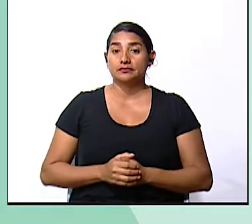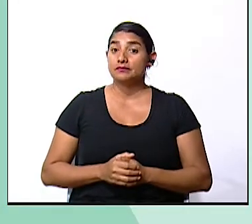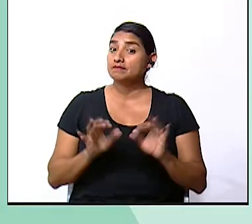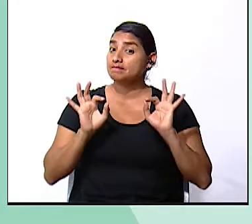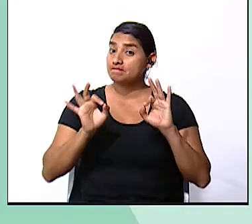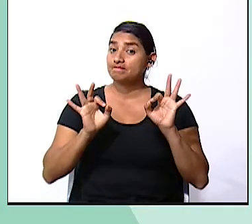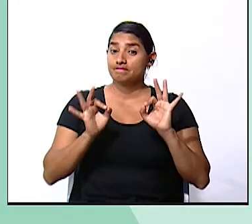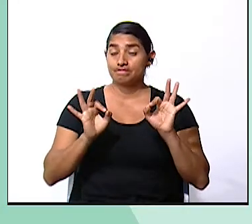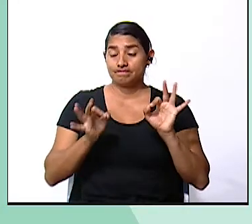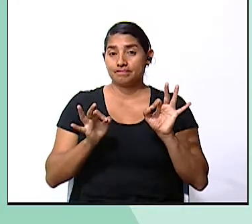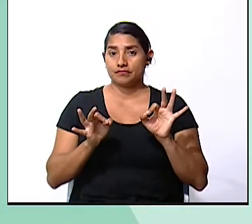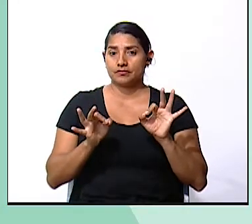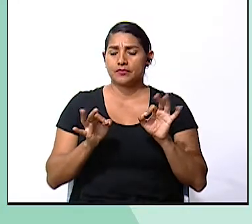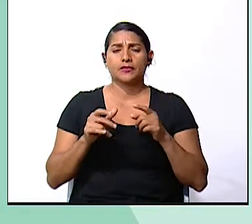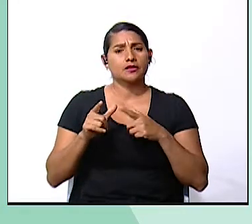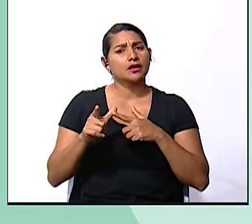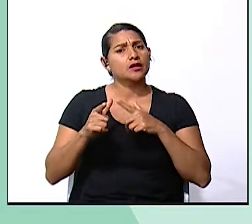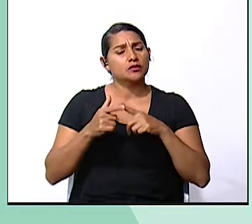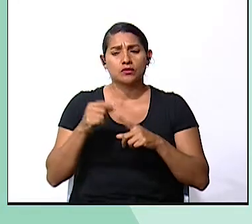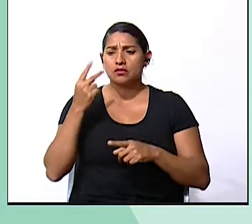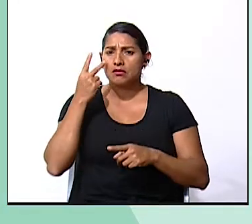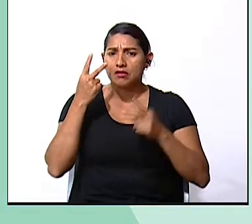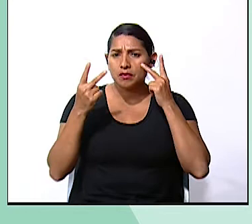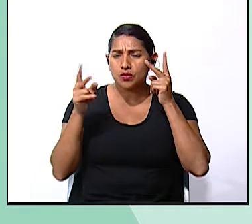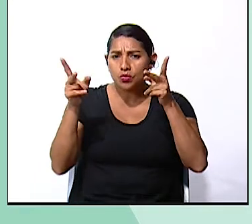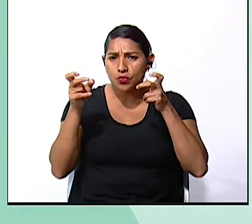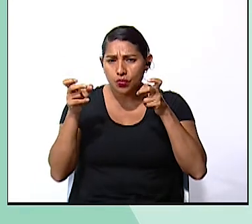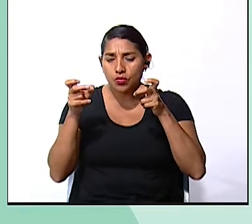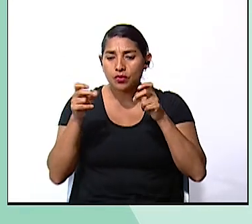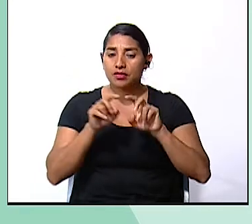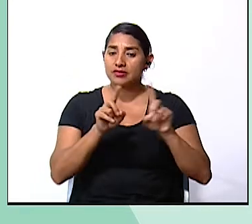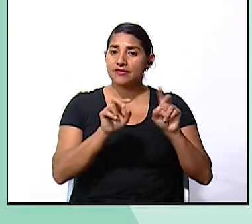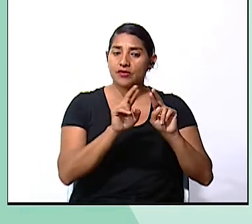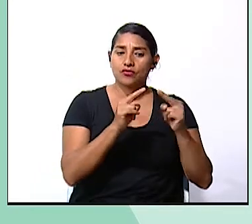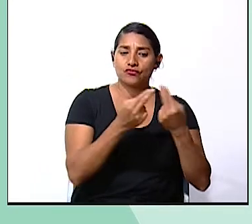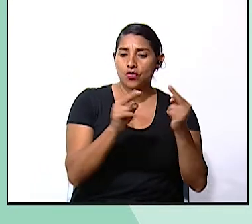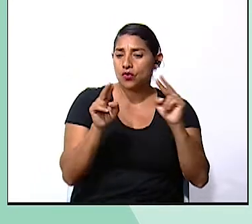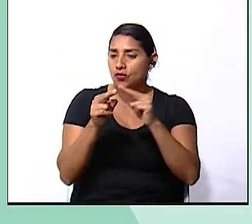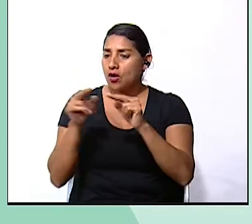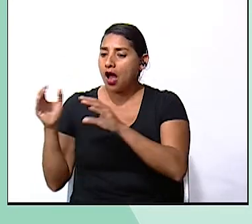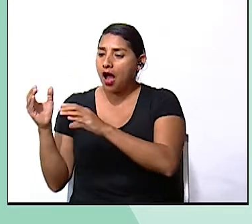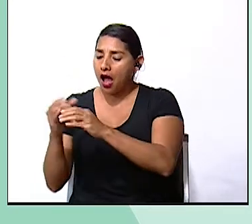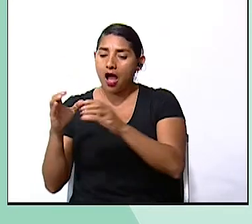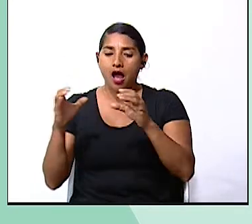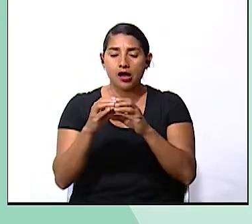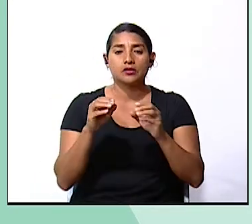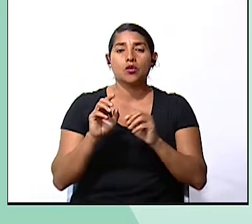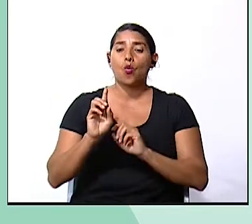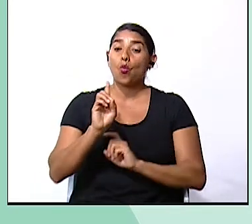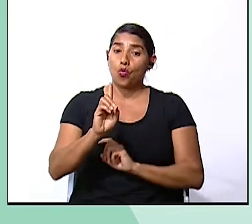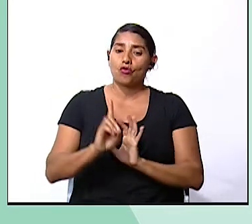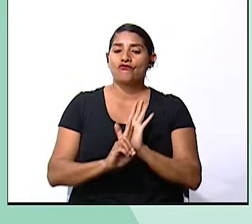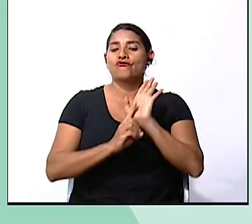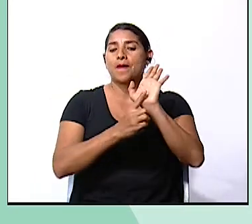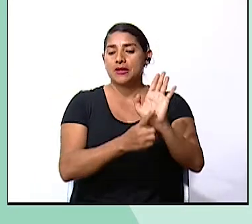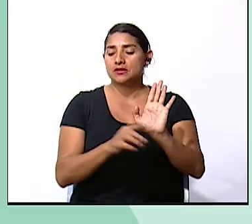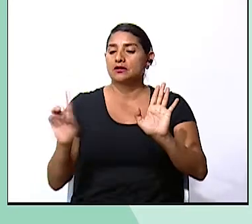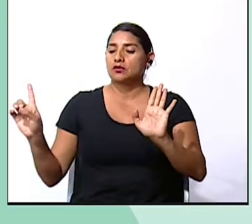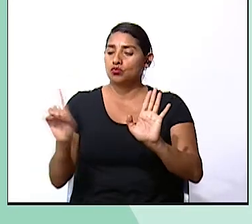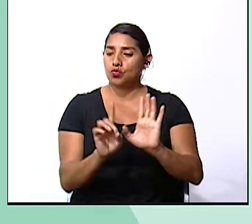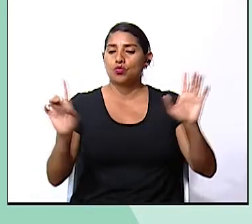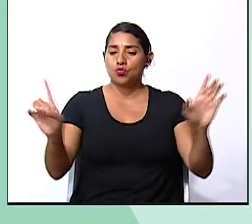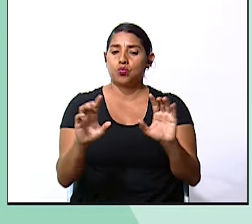Muy bien. Entonces vimos cómo los ayuntamientos de ese momento tuvieron que enviar a sus representantes para